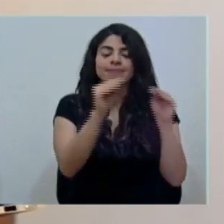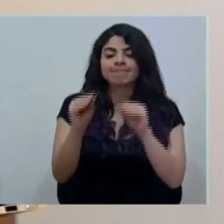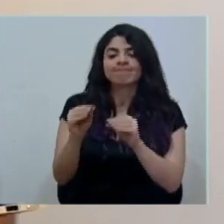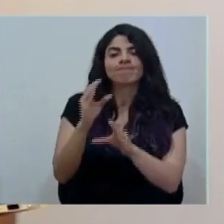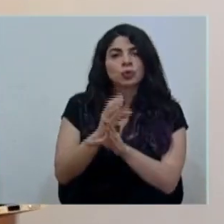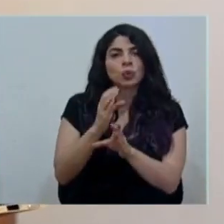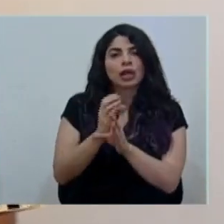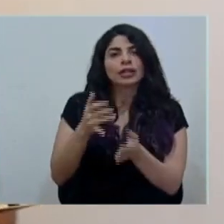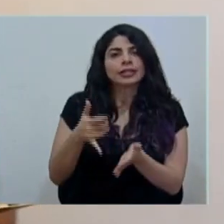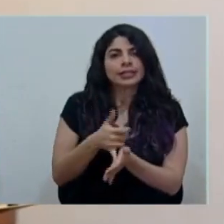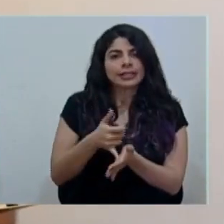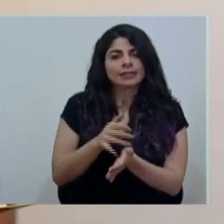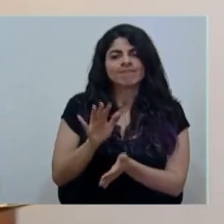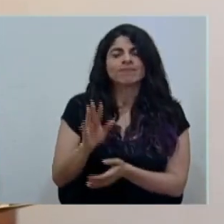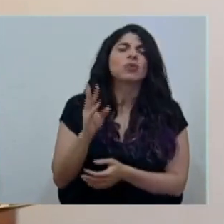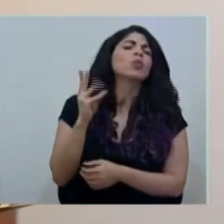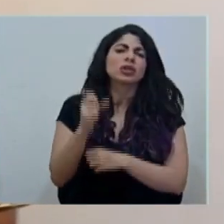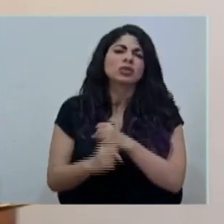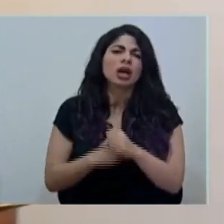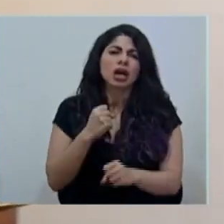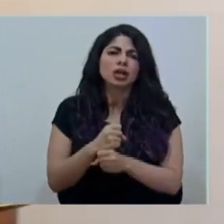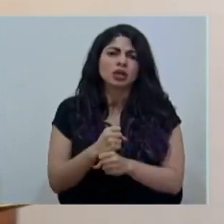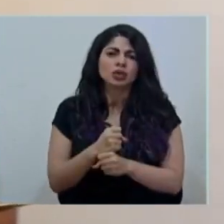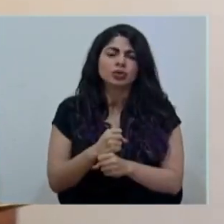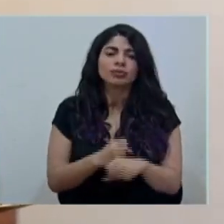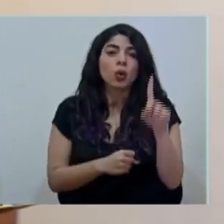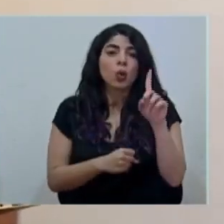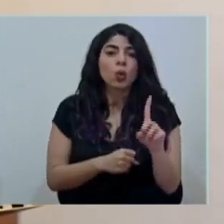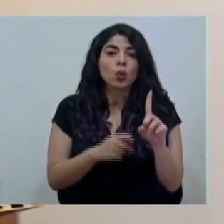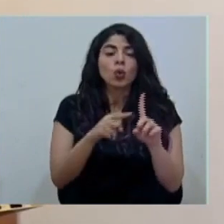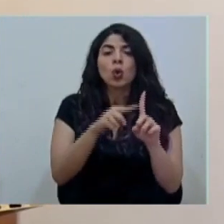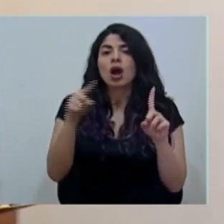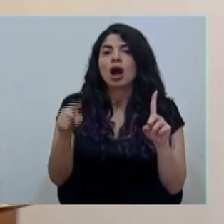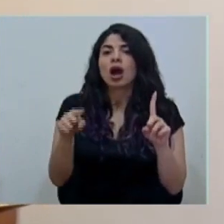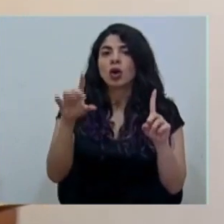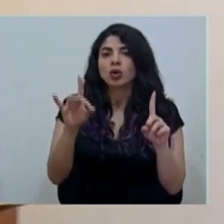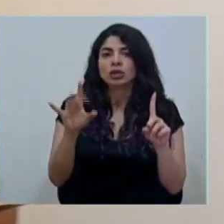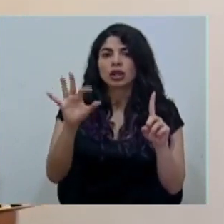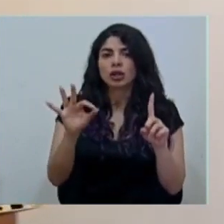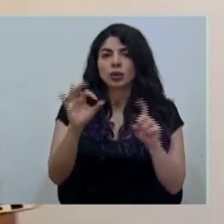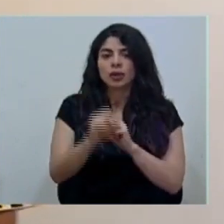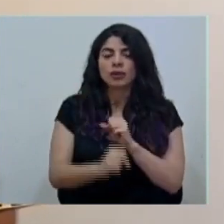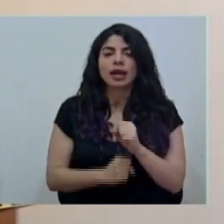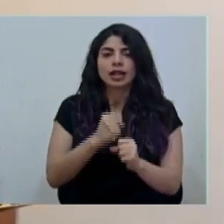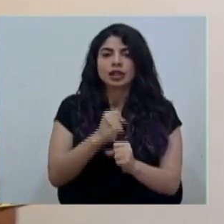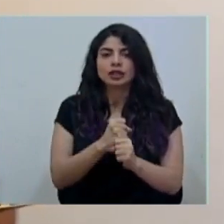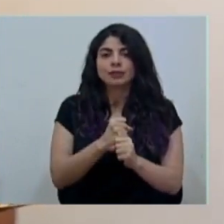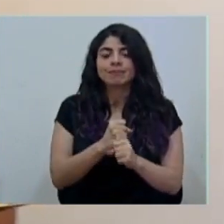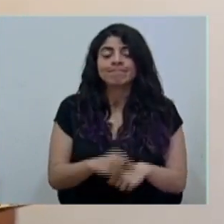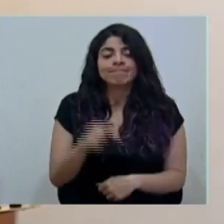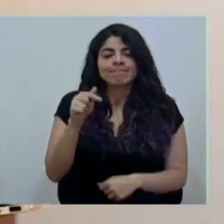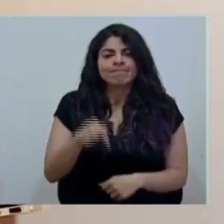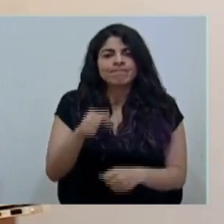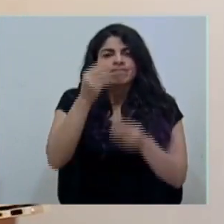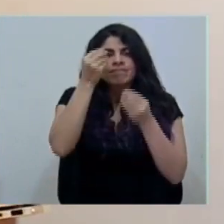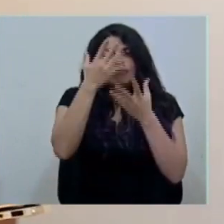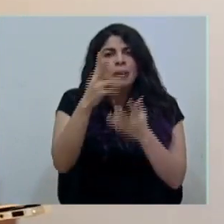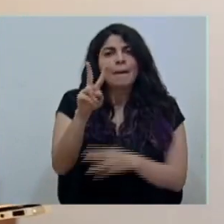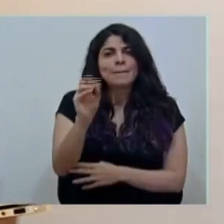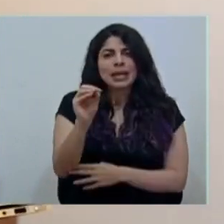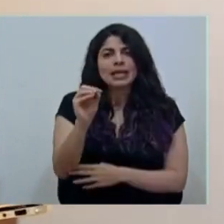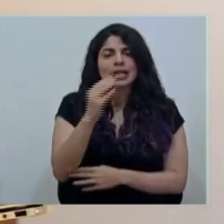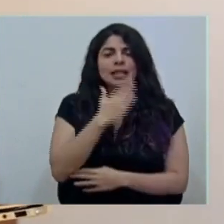en cuidados intensivos, con un rango de edad que va desde 1 hasta 89 años. Para hoy se reportan